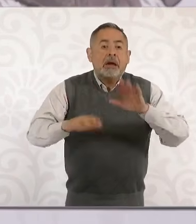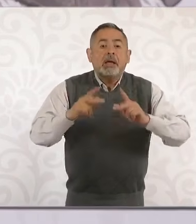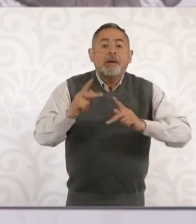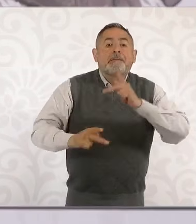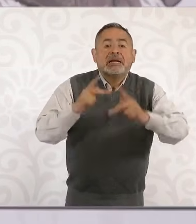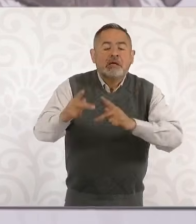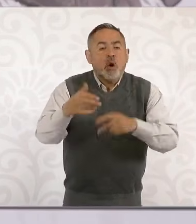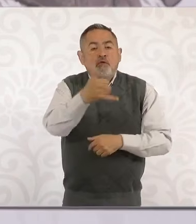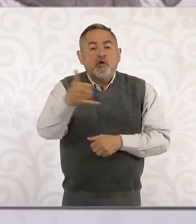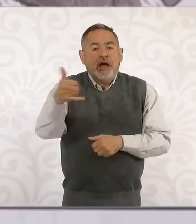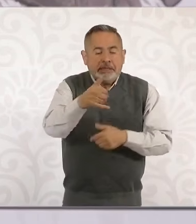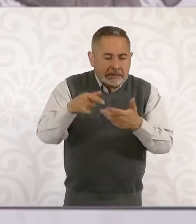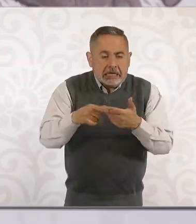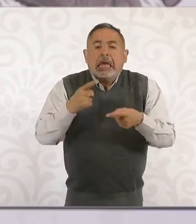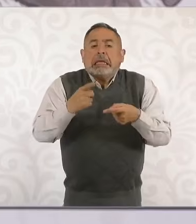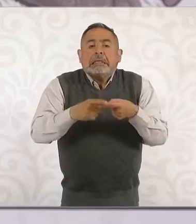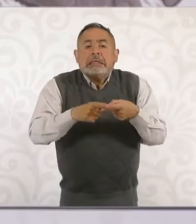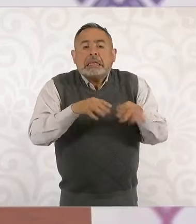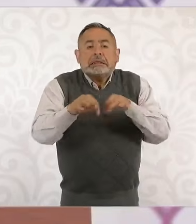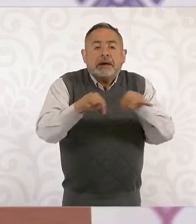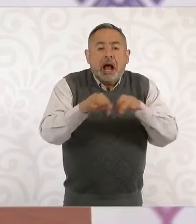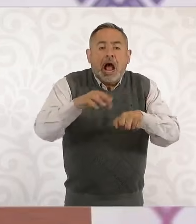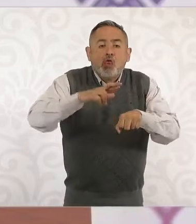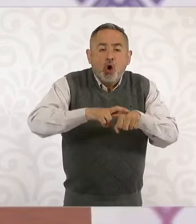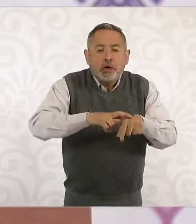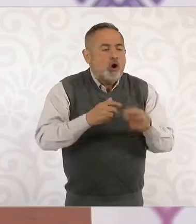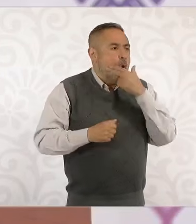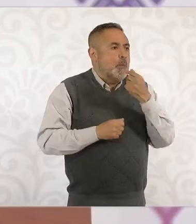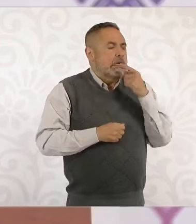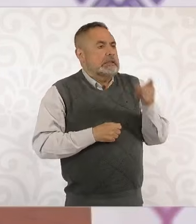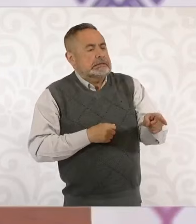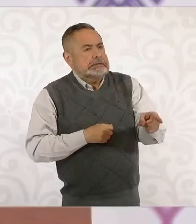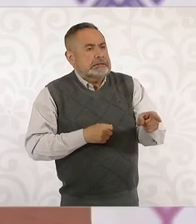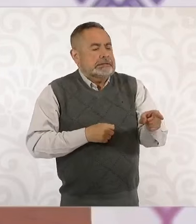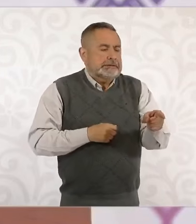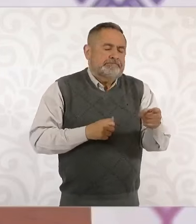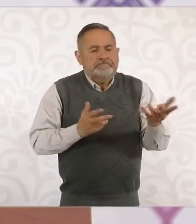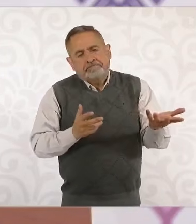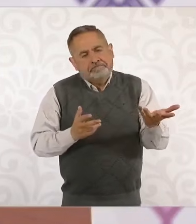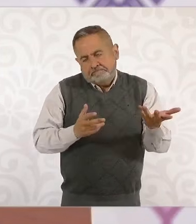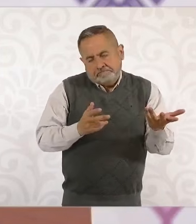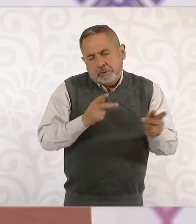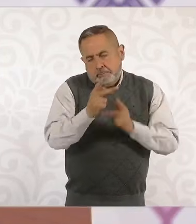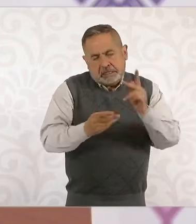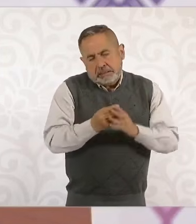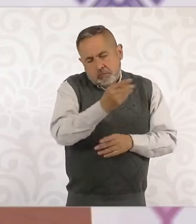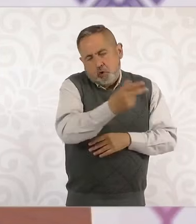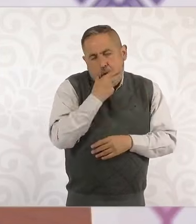Infonavit, pues quien trabaja es el varón, el hombre. Entonces, pues el crédito se le da al